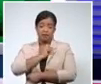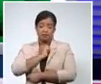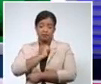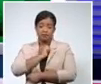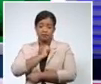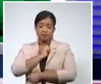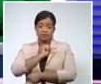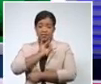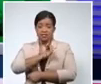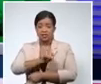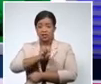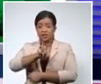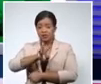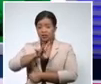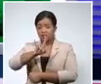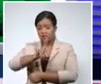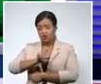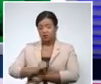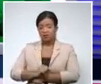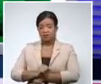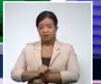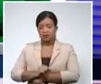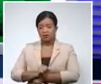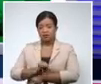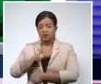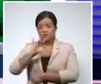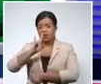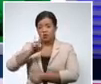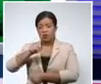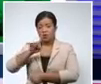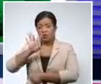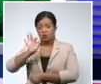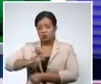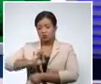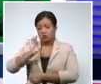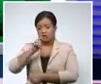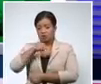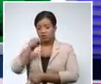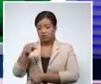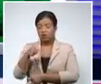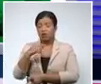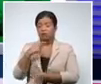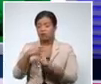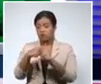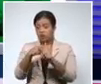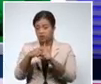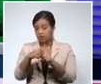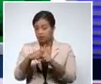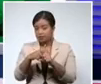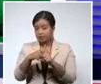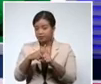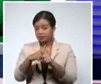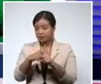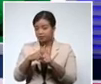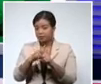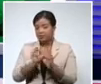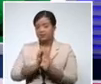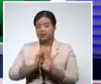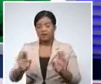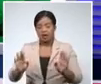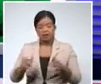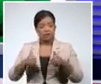739. El 89,4% de todos los casos diagnosticados pues ya se han